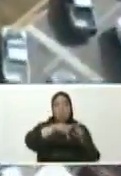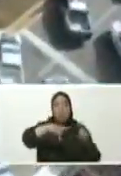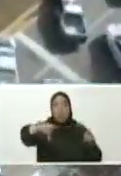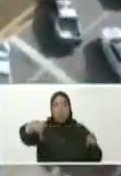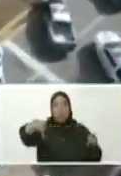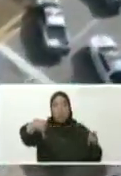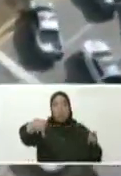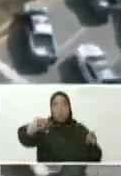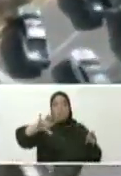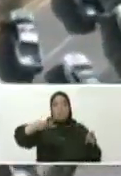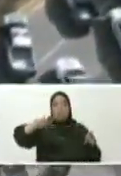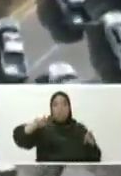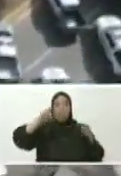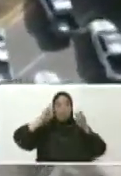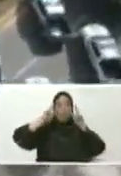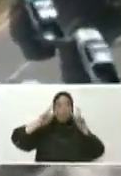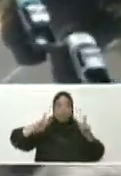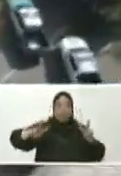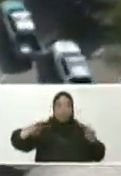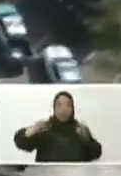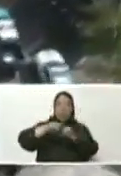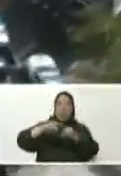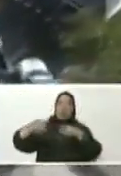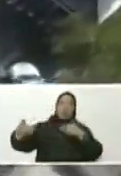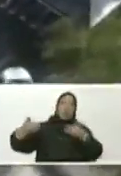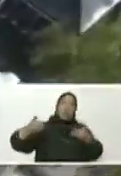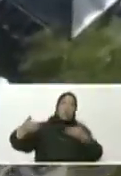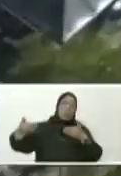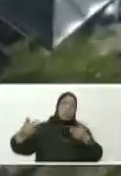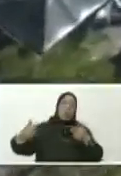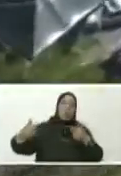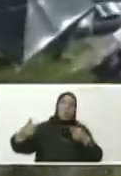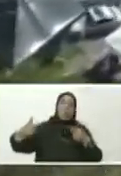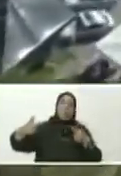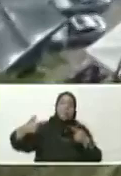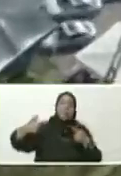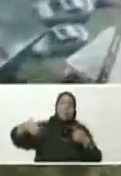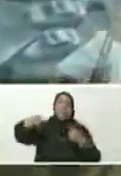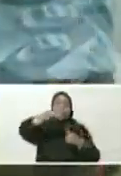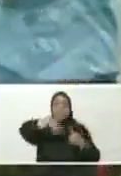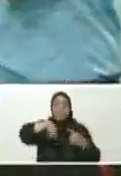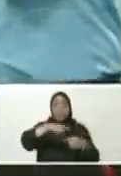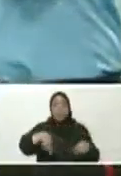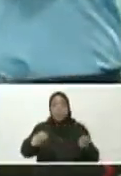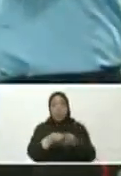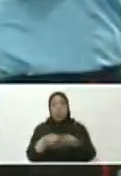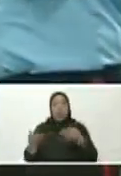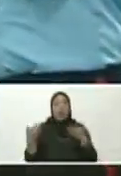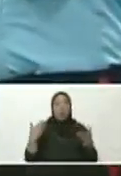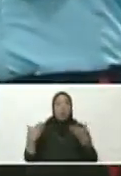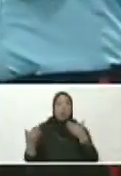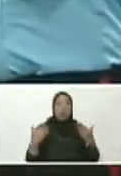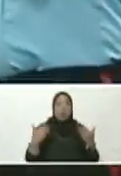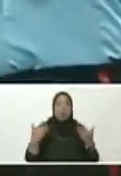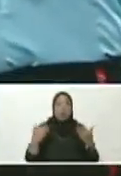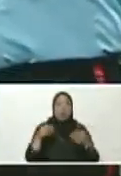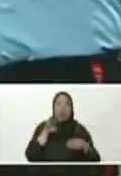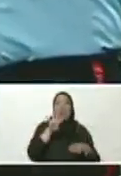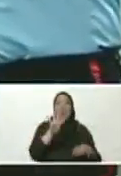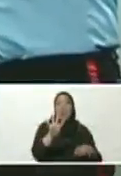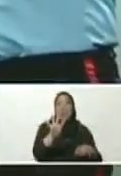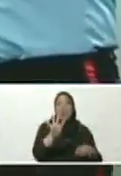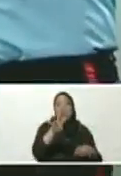cada uno. ¿Los 4 drones los tienes al mismo servicio o los vas rotando? Los tenemos en el mismo servicio, ahorita los tenemos acá. En 4 puntos diferentes.